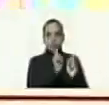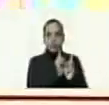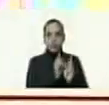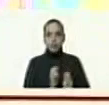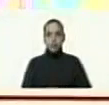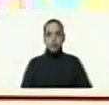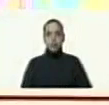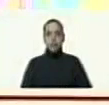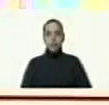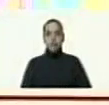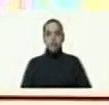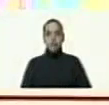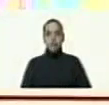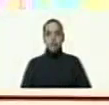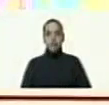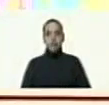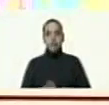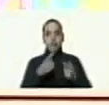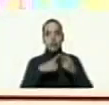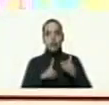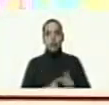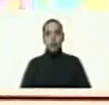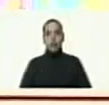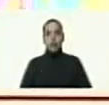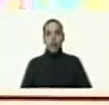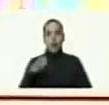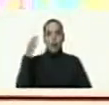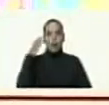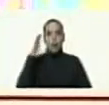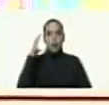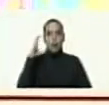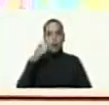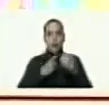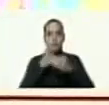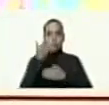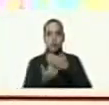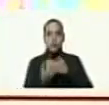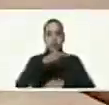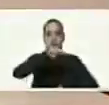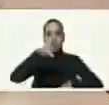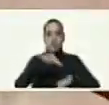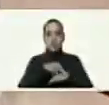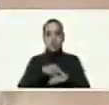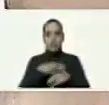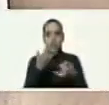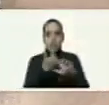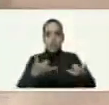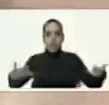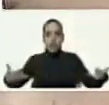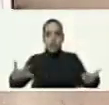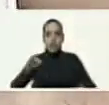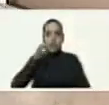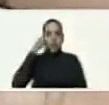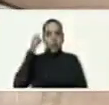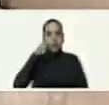Y de William Ospina, Colombia, el proyecto nacional y la franja amarilla.